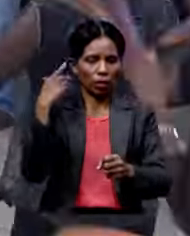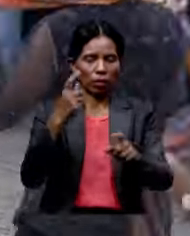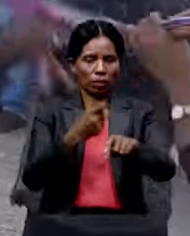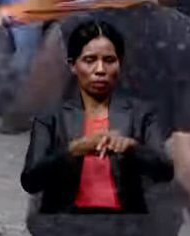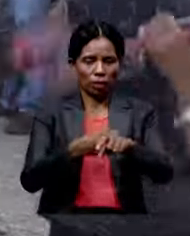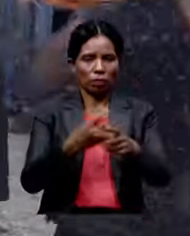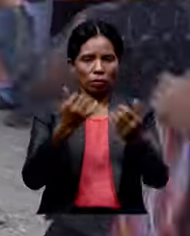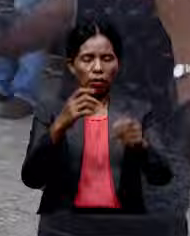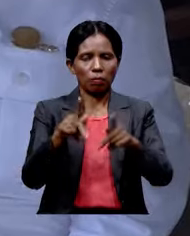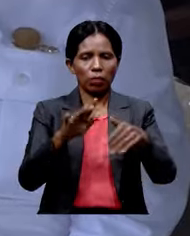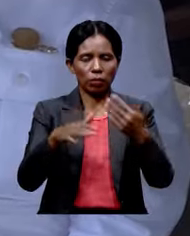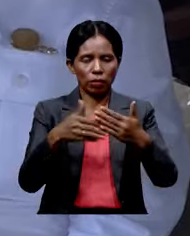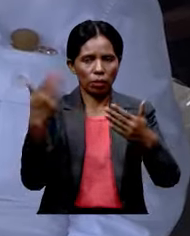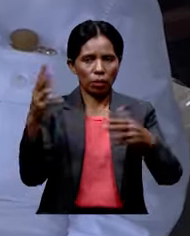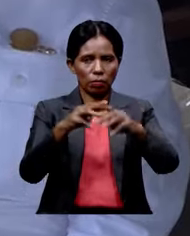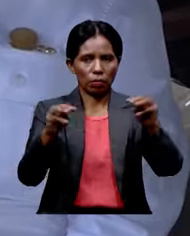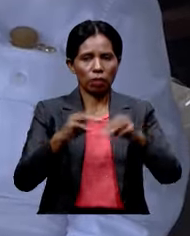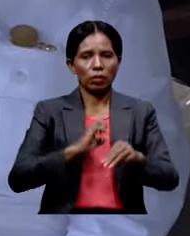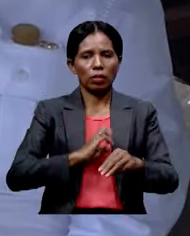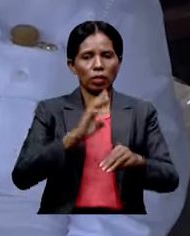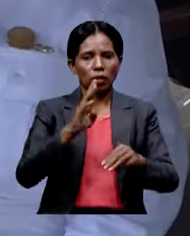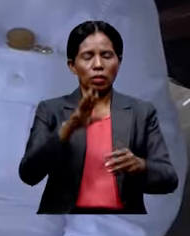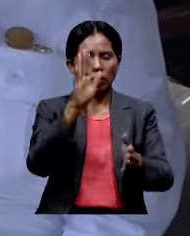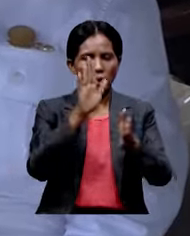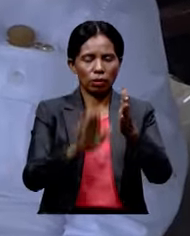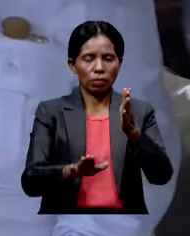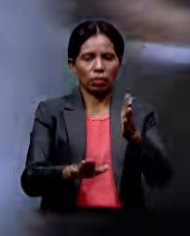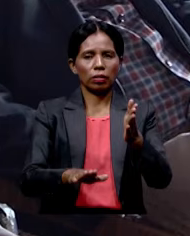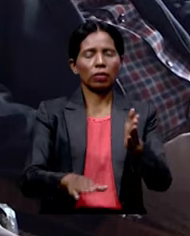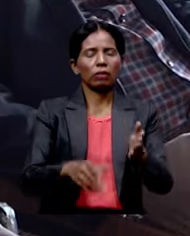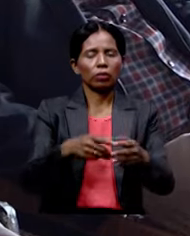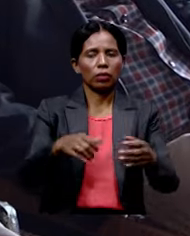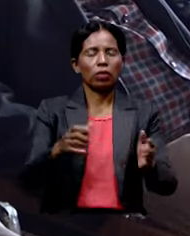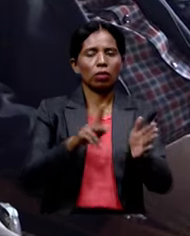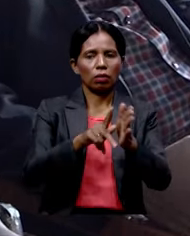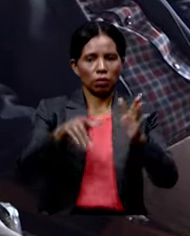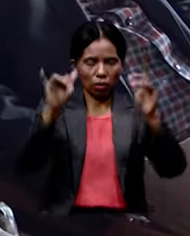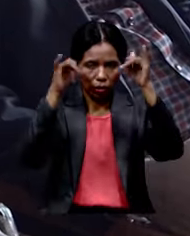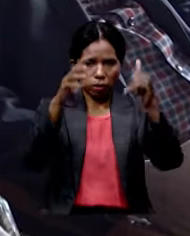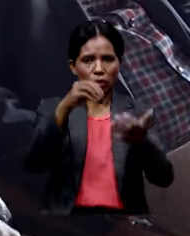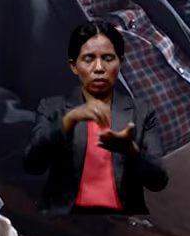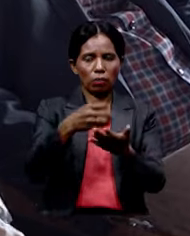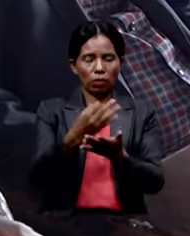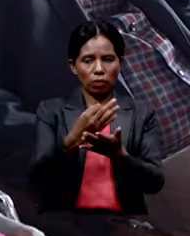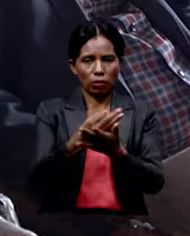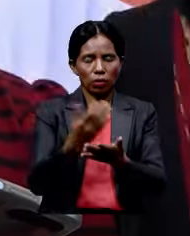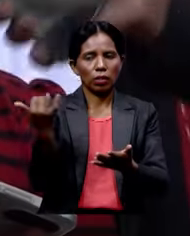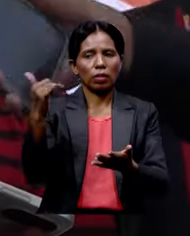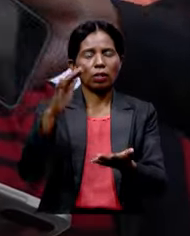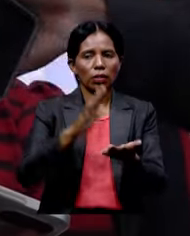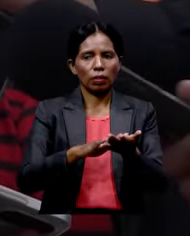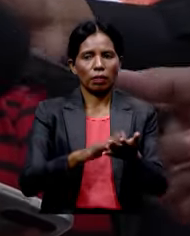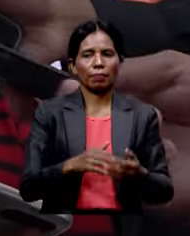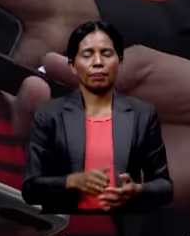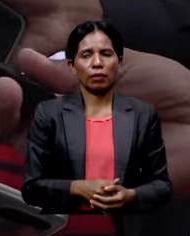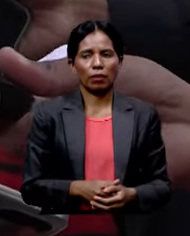ona e mahotu y el municipio Armera reduce halo lia mate no moris o de investe o samba o ansiran ya escola. Tarabandu ne